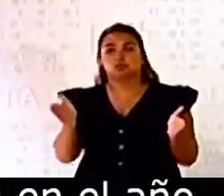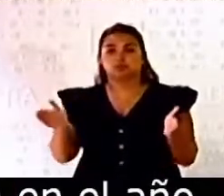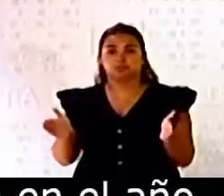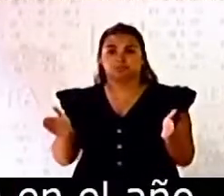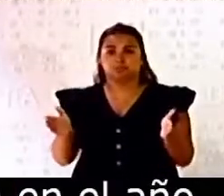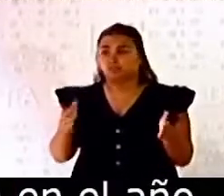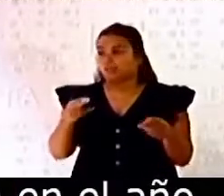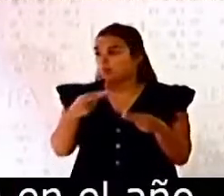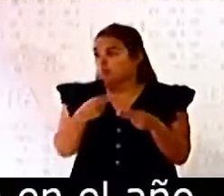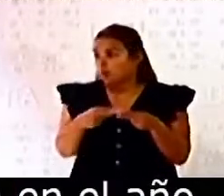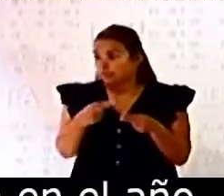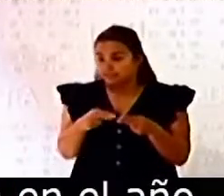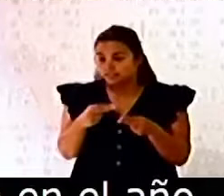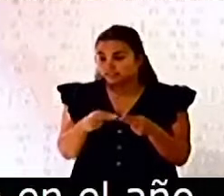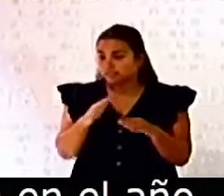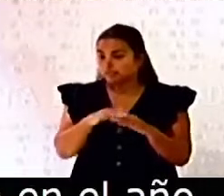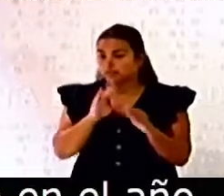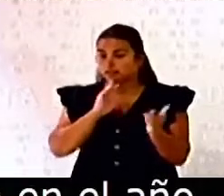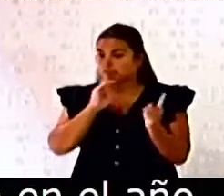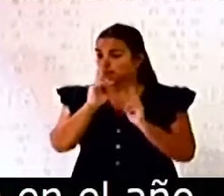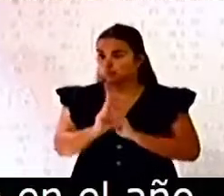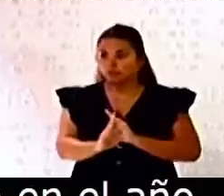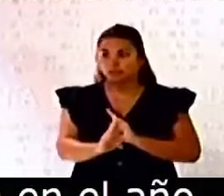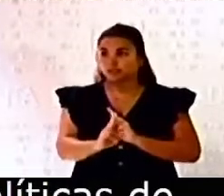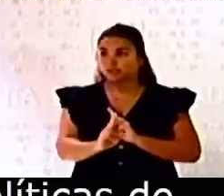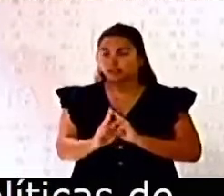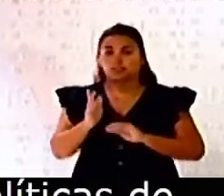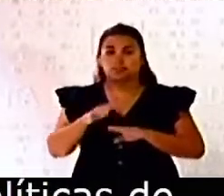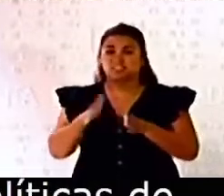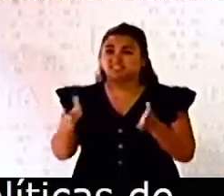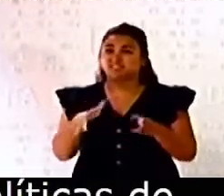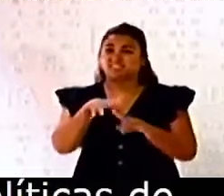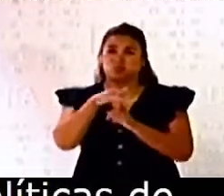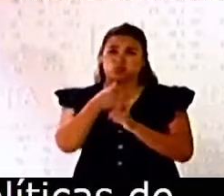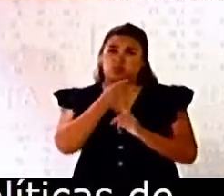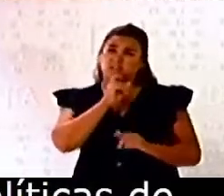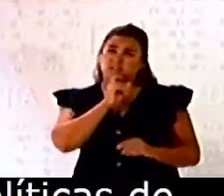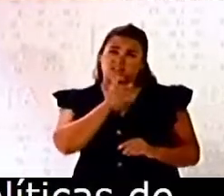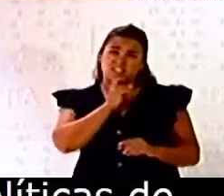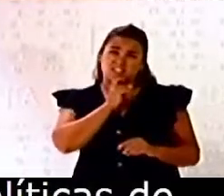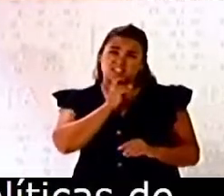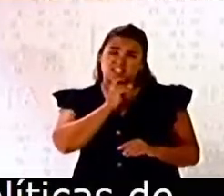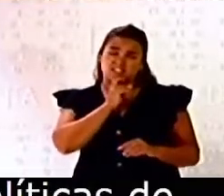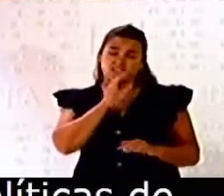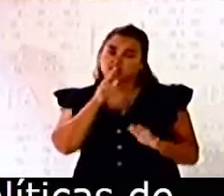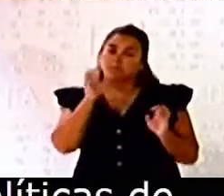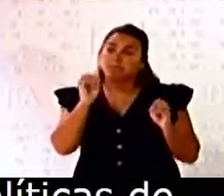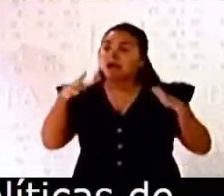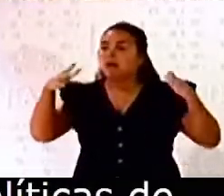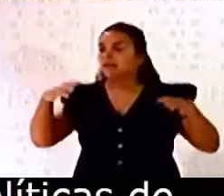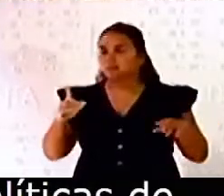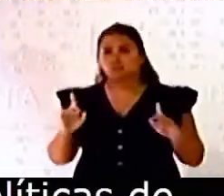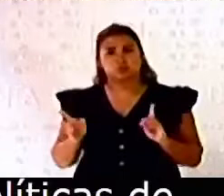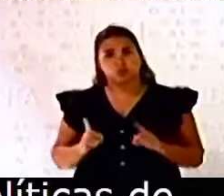unas políticas de respuesta a un tiempo tan difícil que no son una varita mágica de ninguna de las